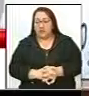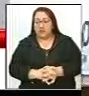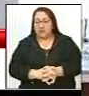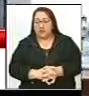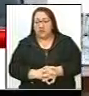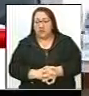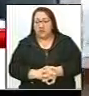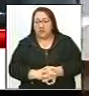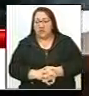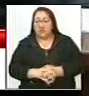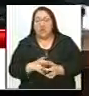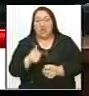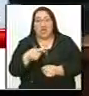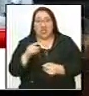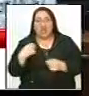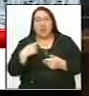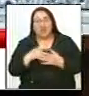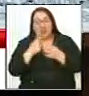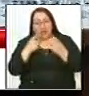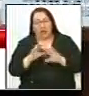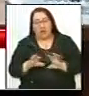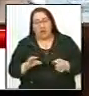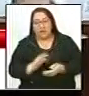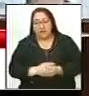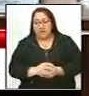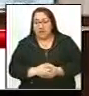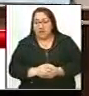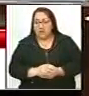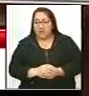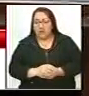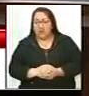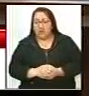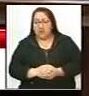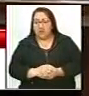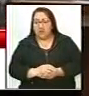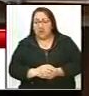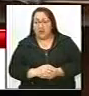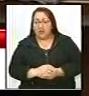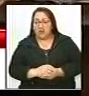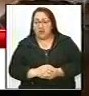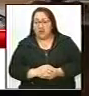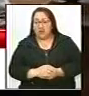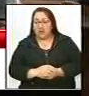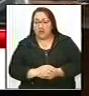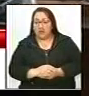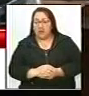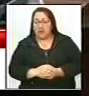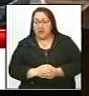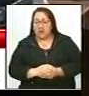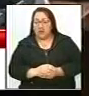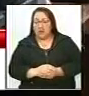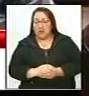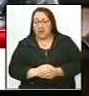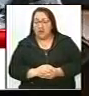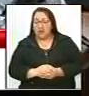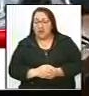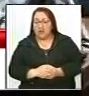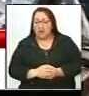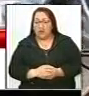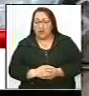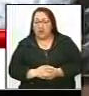En este caso la agencia tendría que estar de acuerdo. Si ellos están de acuerdo en que se puede implementar así y cambiar los componentes del